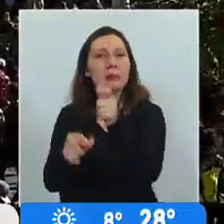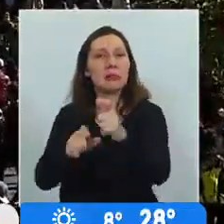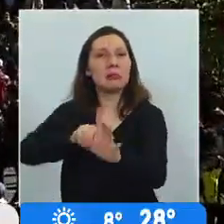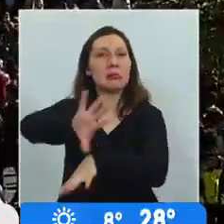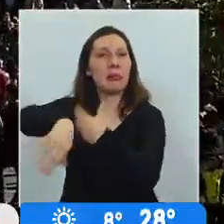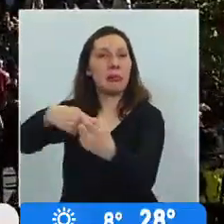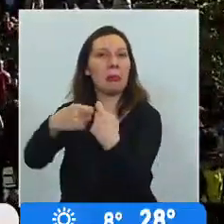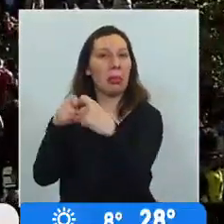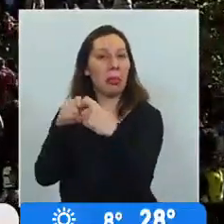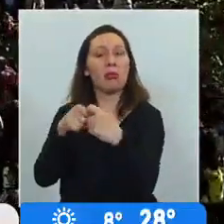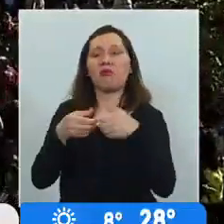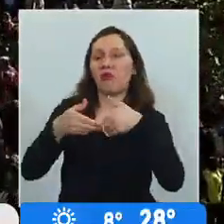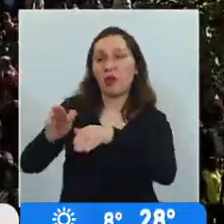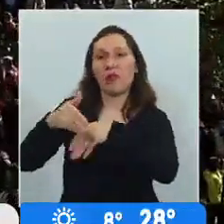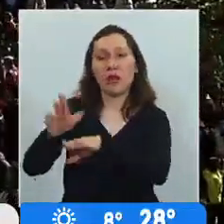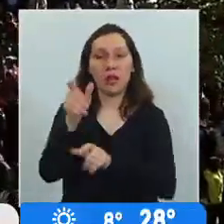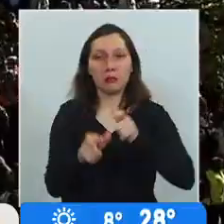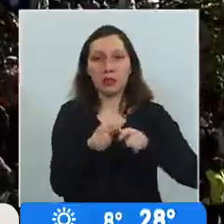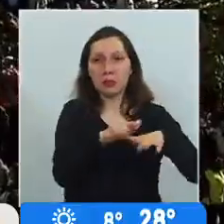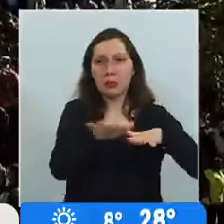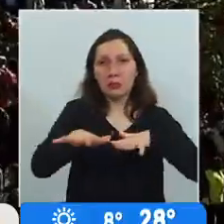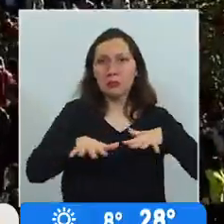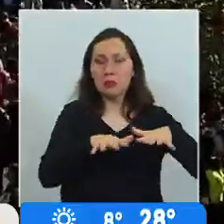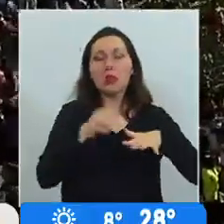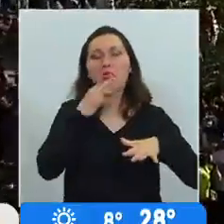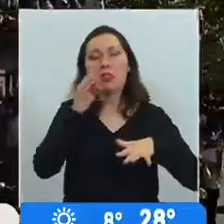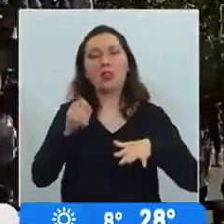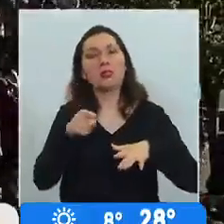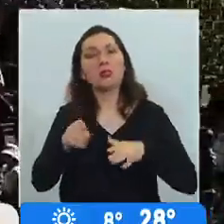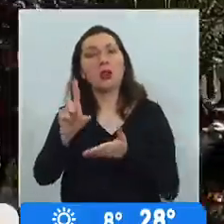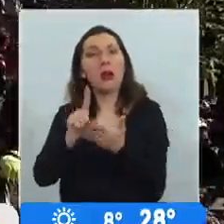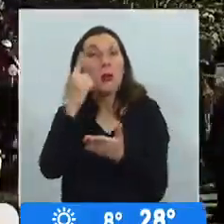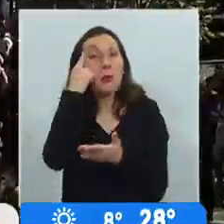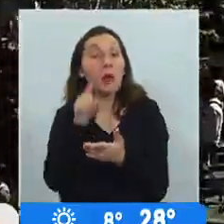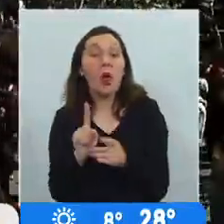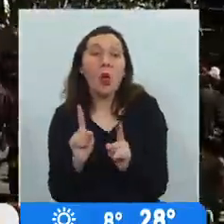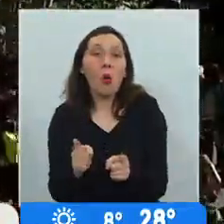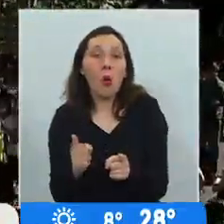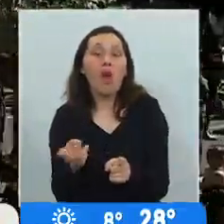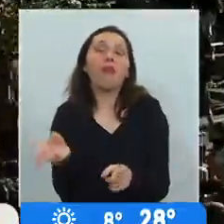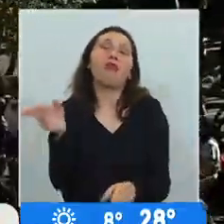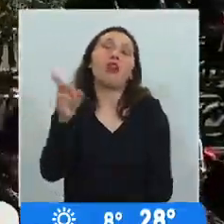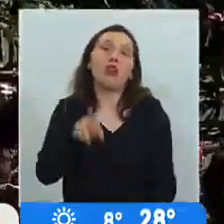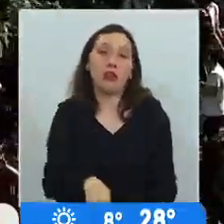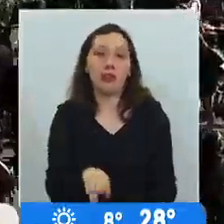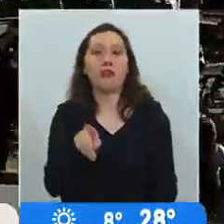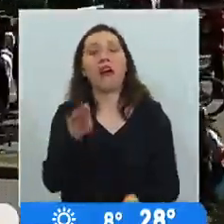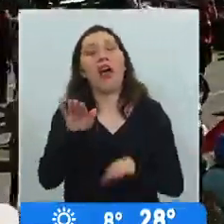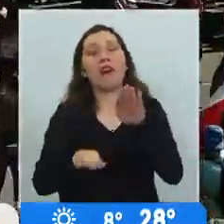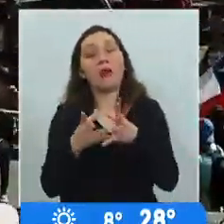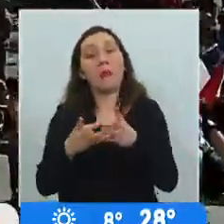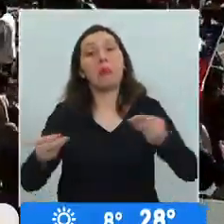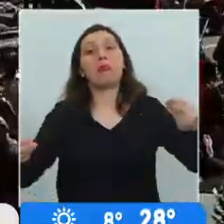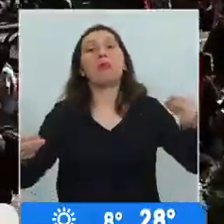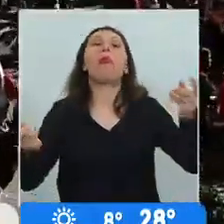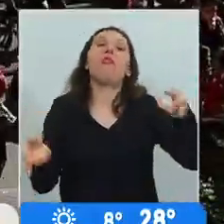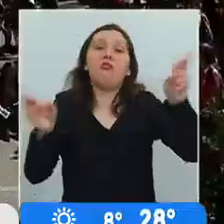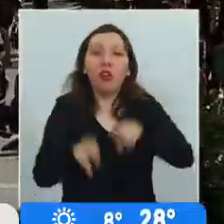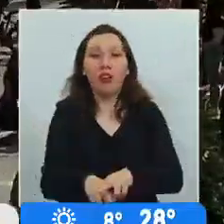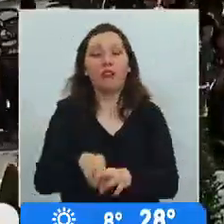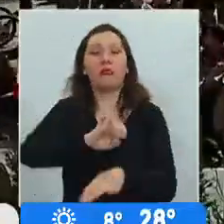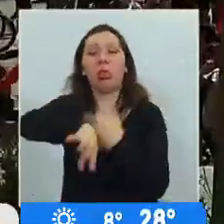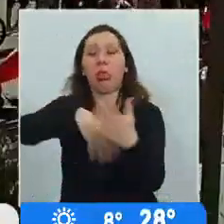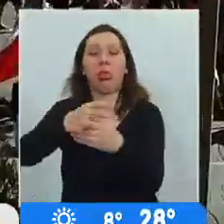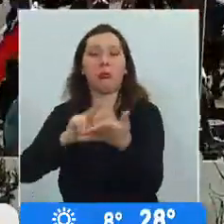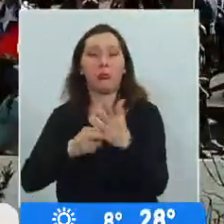que se encuentran realizando estos desmanes acá en este lugar. Sin embargo, como yo se lo contaba anteriormente, a ratos vuelven a